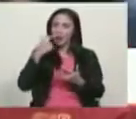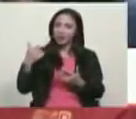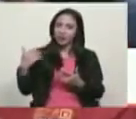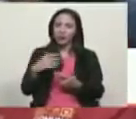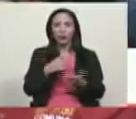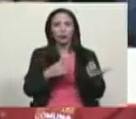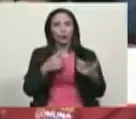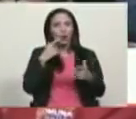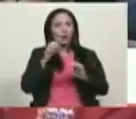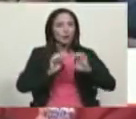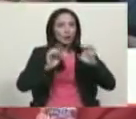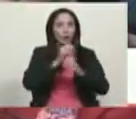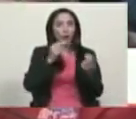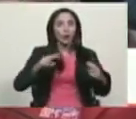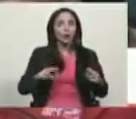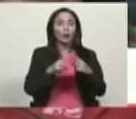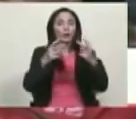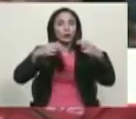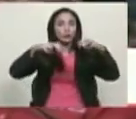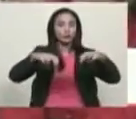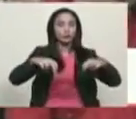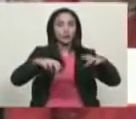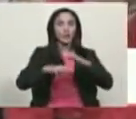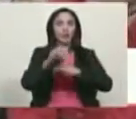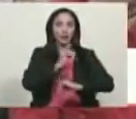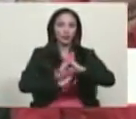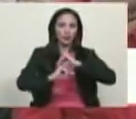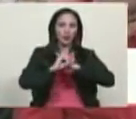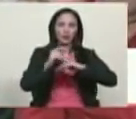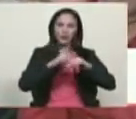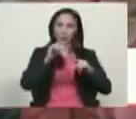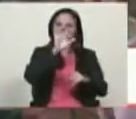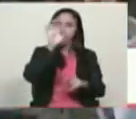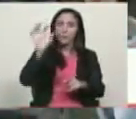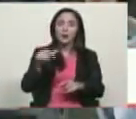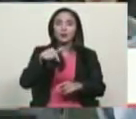internacional. Hoy 4 de febrero, precisamente.